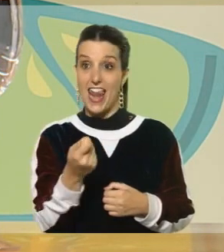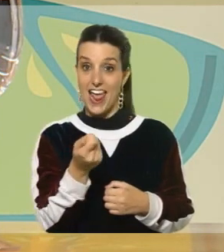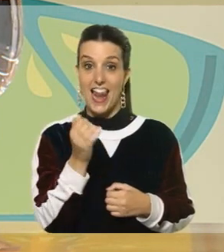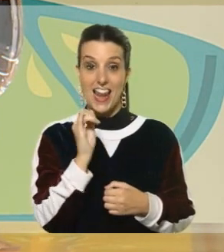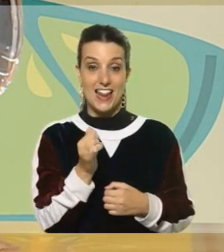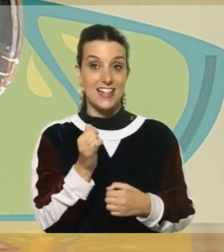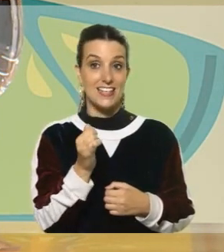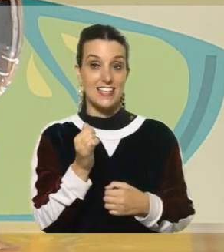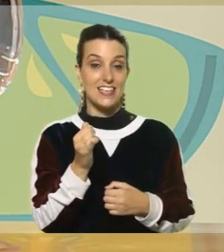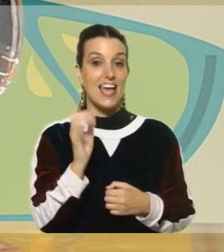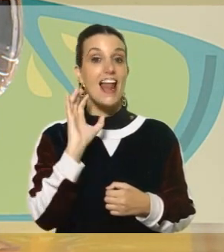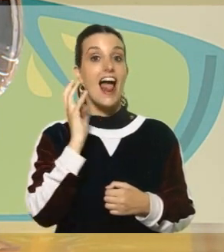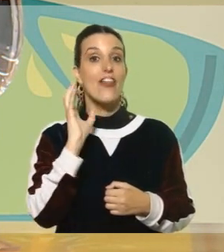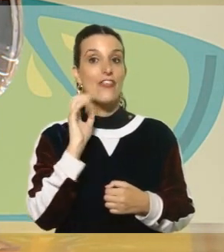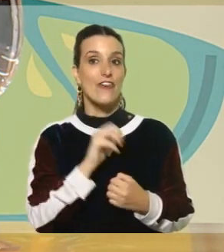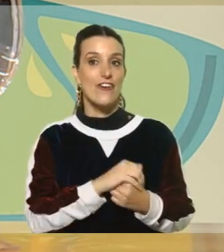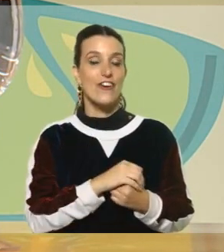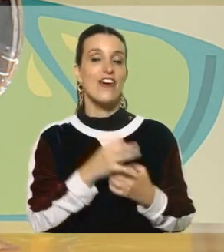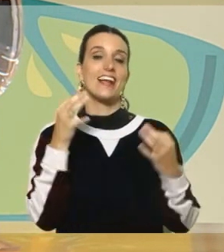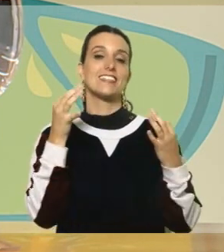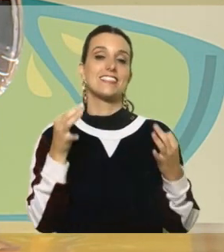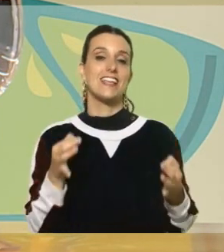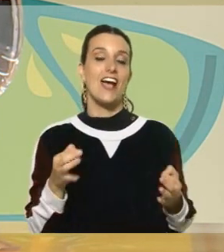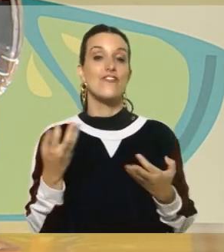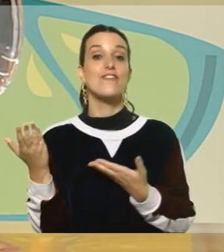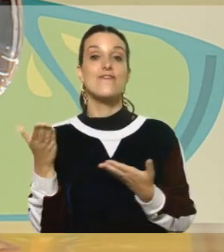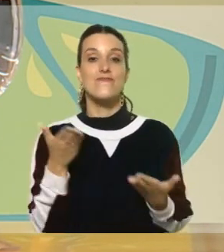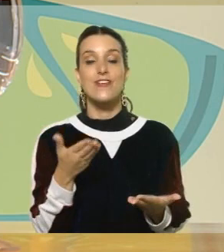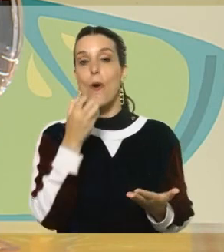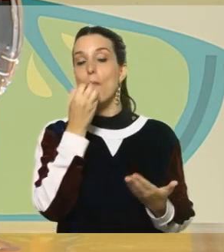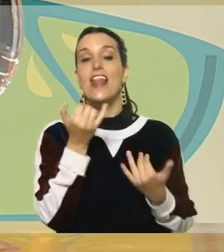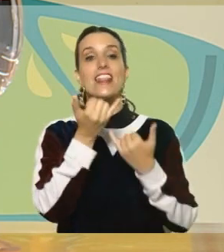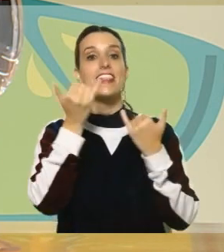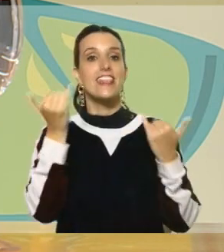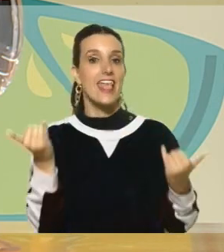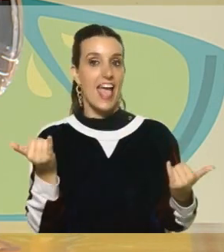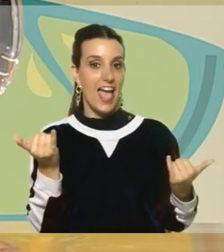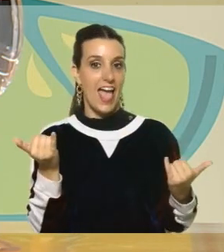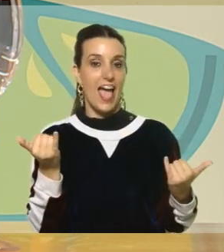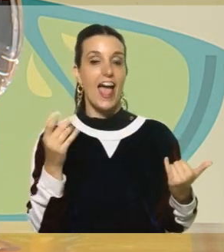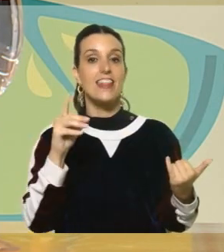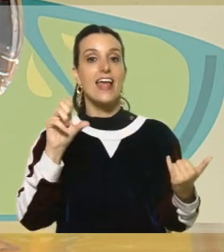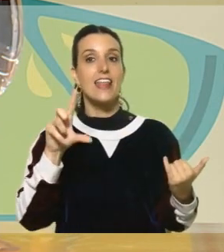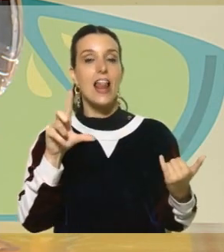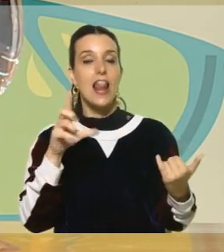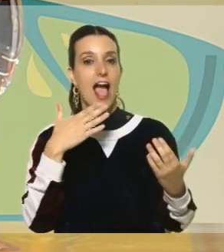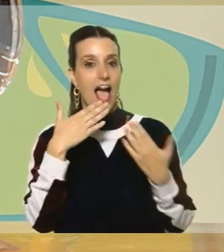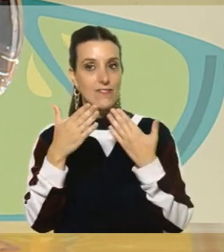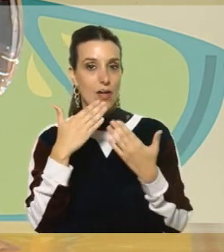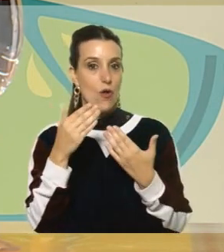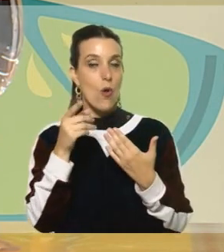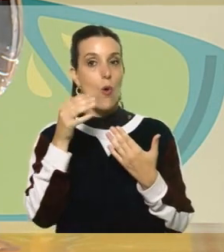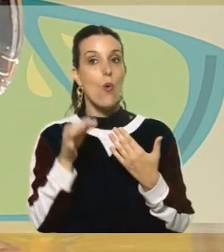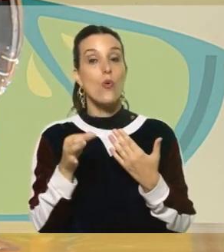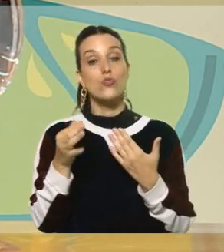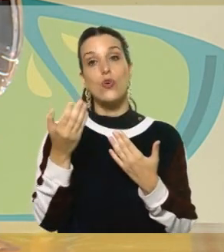hermanos con la radio cívica, ¿no? Exacto, Daniel, bienvenido, muy buenos días. Daniel, hablar un poquito porque como